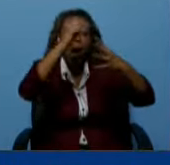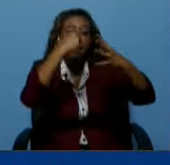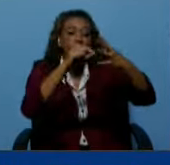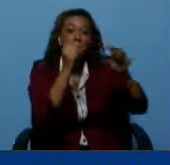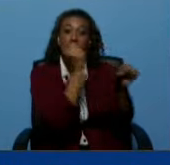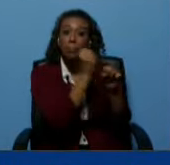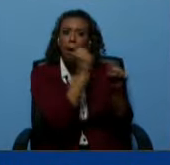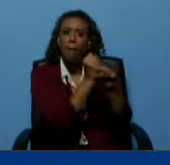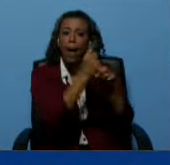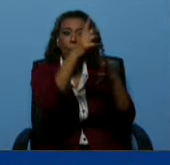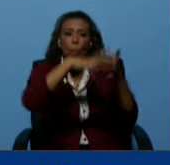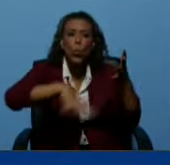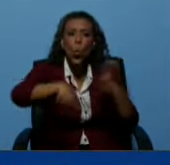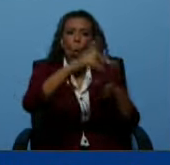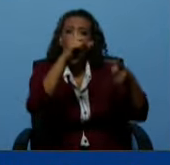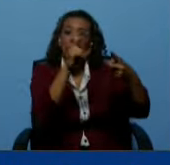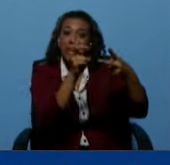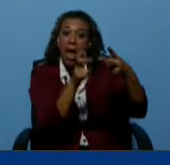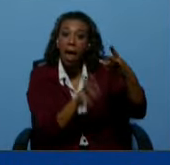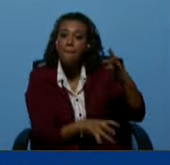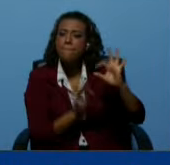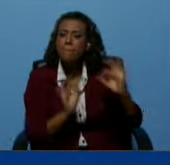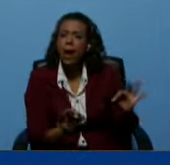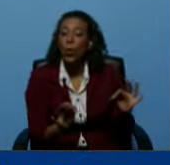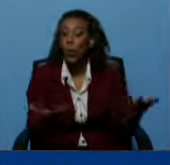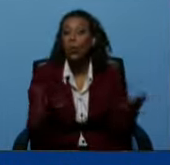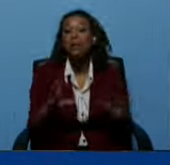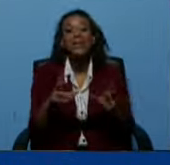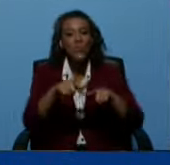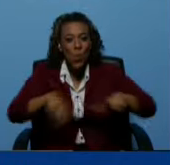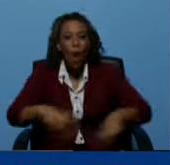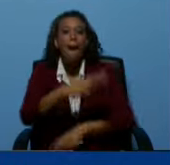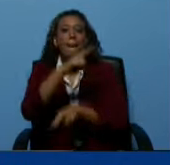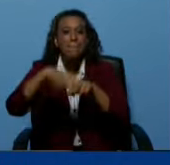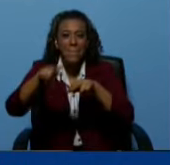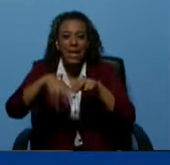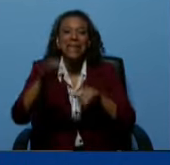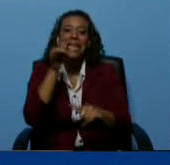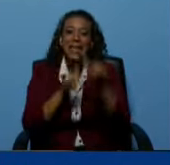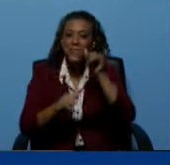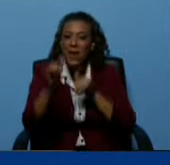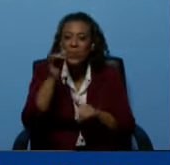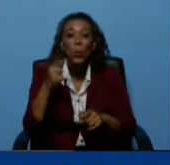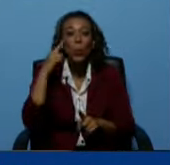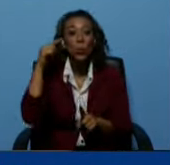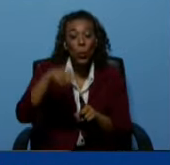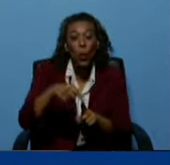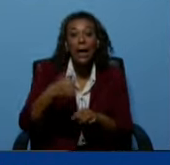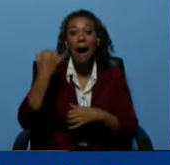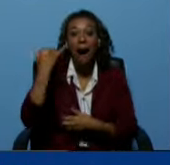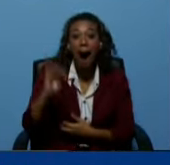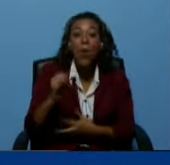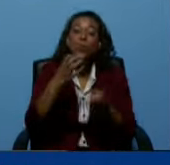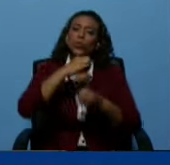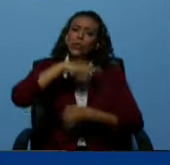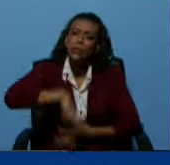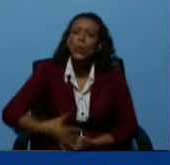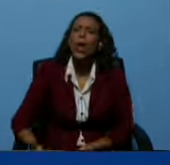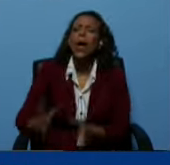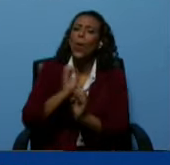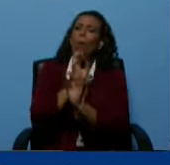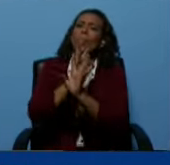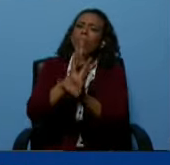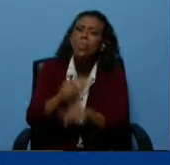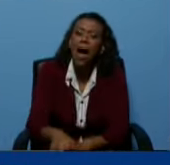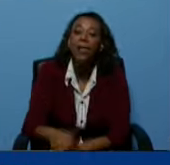trabajo. En eso, por supuesto, estaba incluido este materno infantil de Caricuao, donde, bueno, nosotros tenemos muchas historias, porque